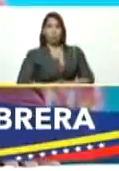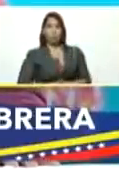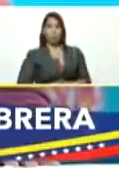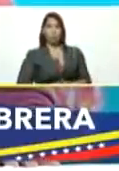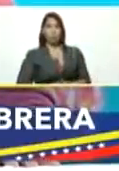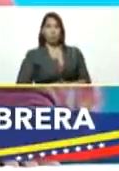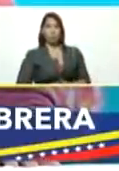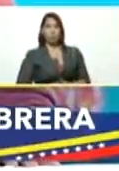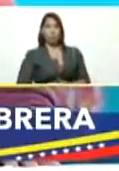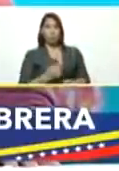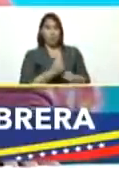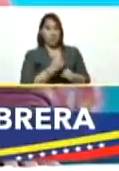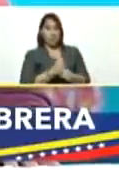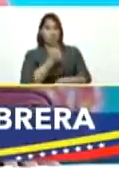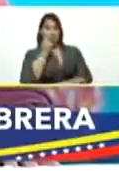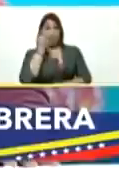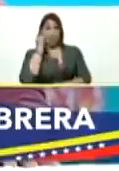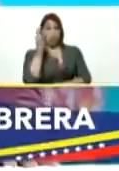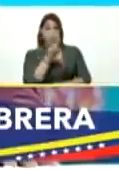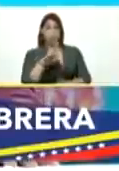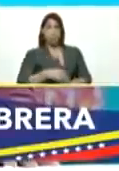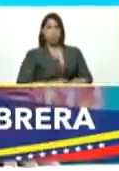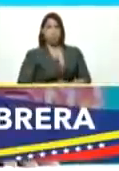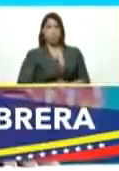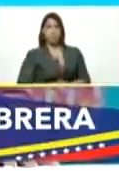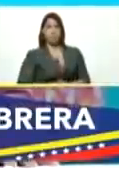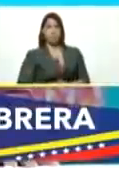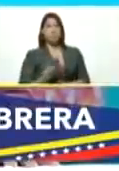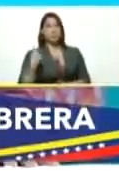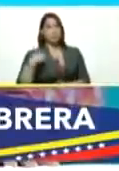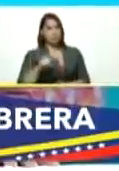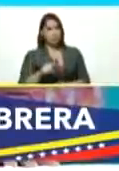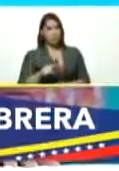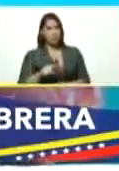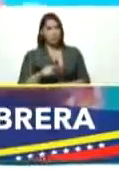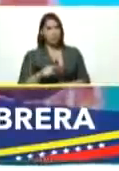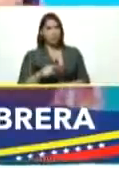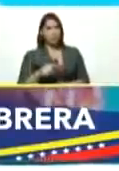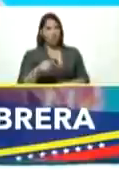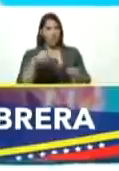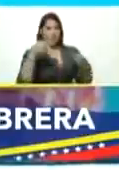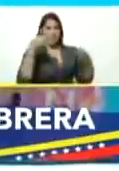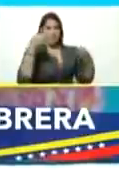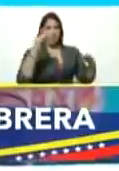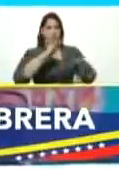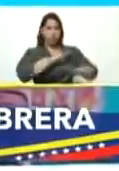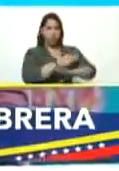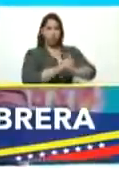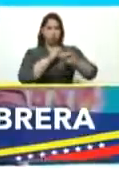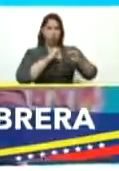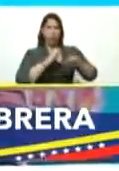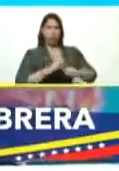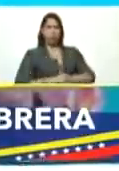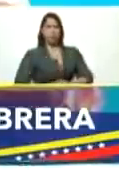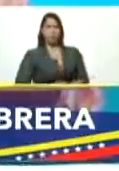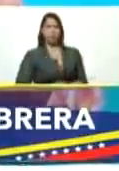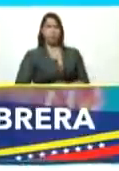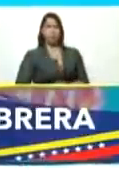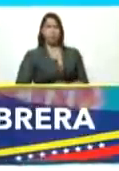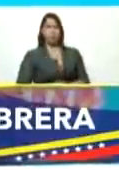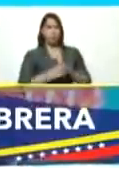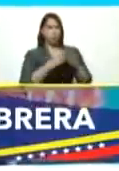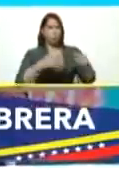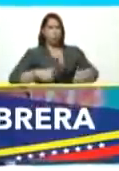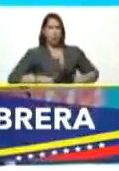la clase trabajadora venezolana tendrá una página sublime por todo el